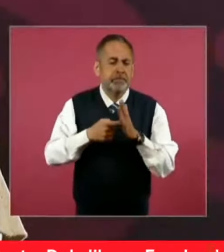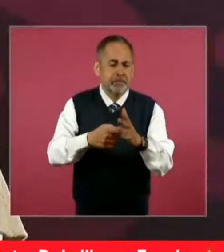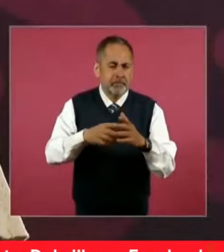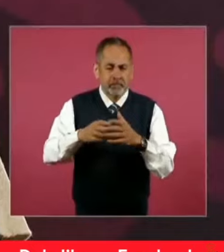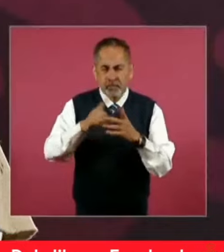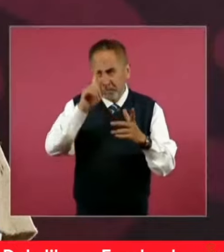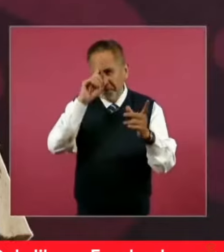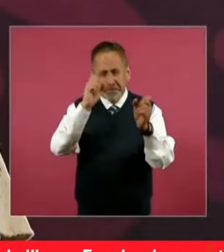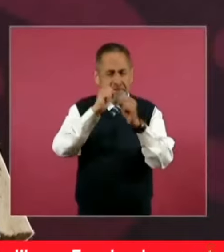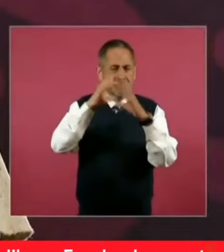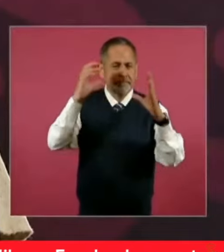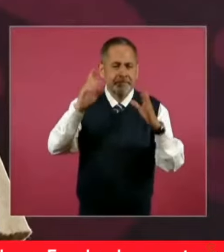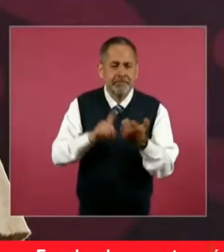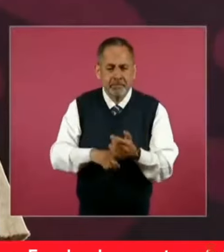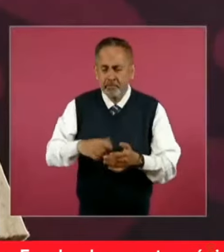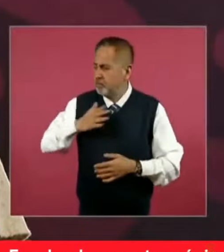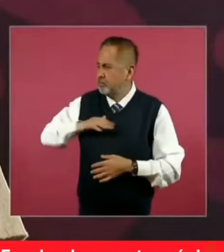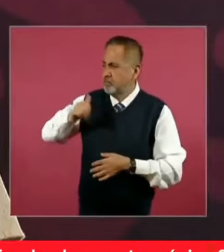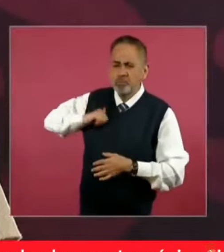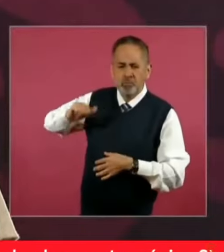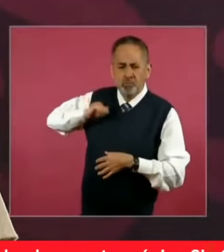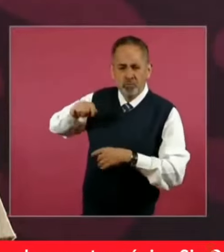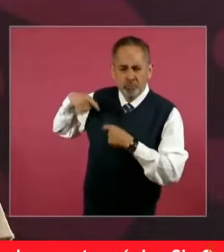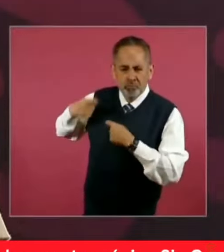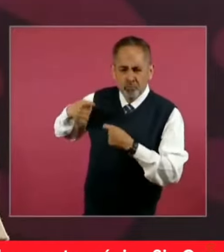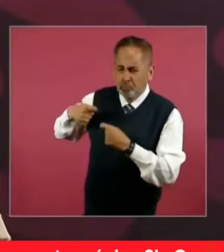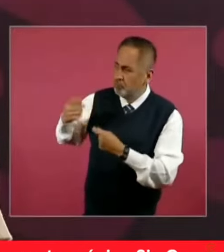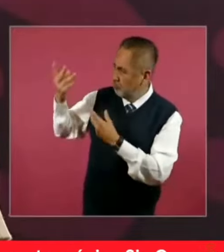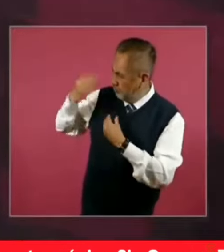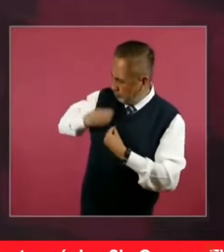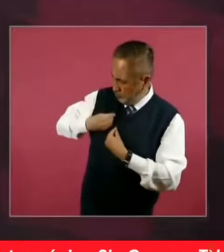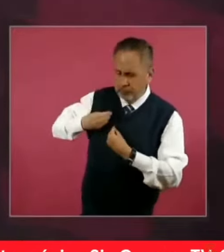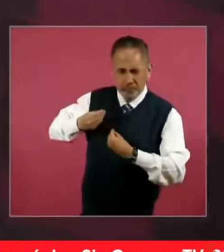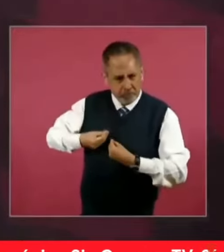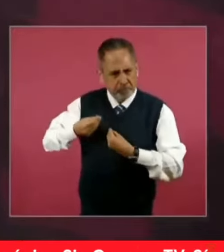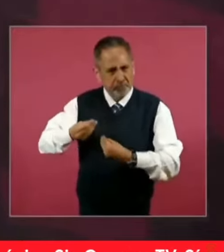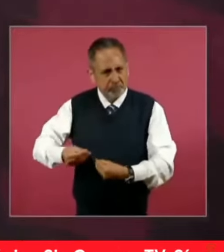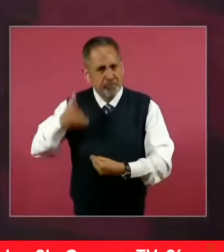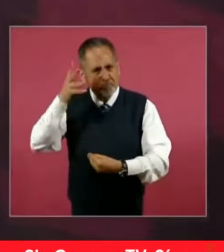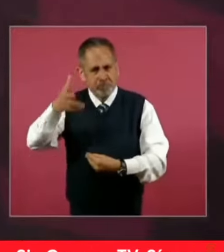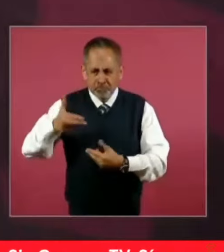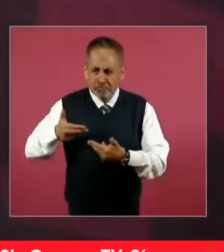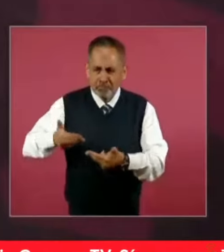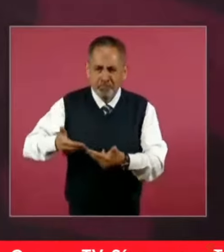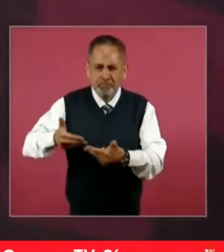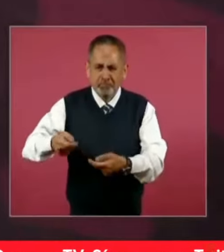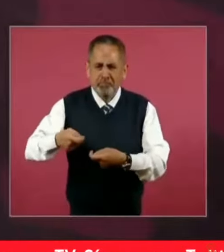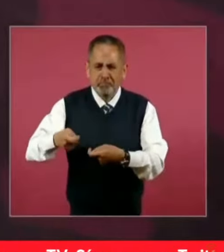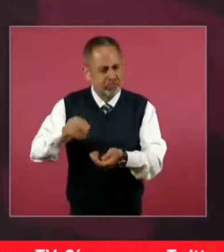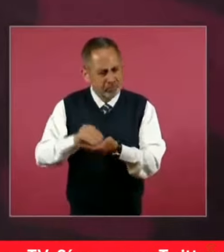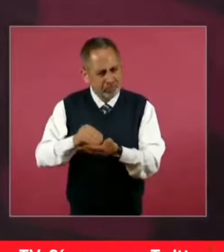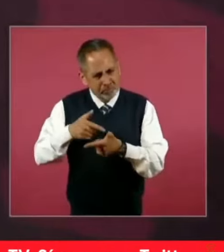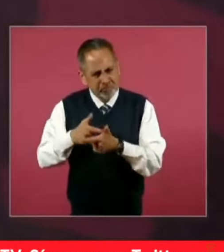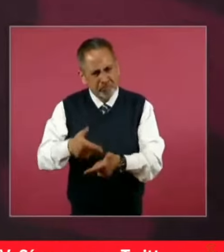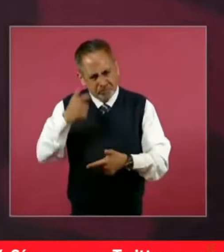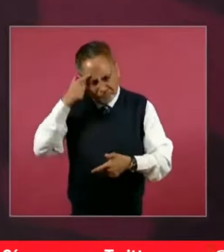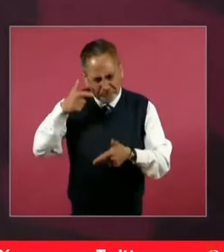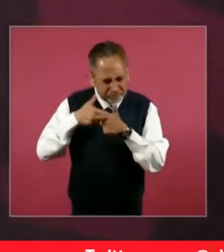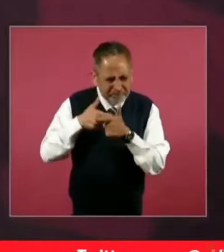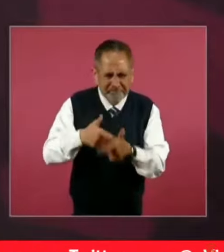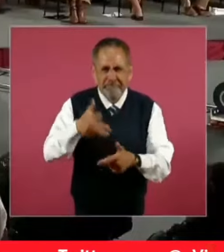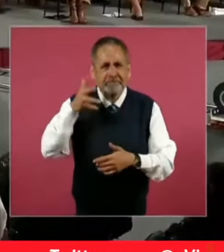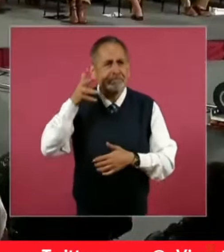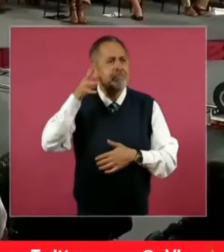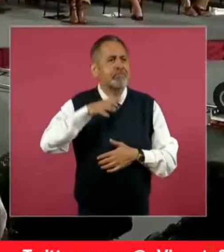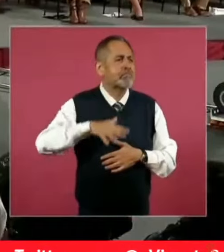la visión de nuestros ancestros hacia las siguientes generaciones, con este compromiso de seguir tejiendo un